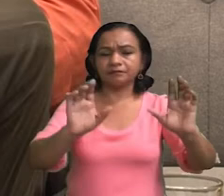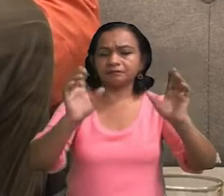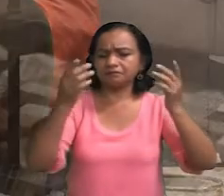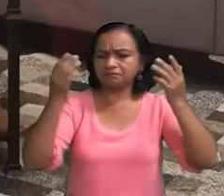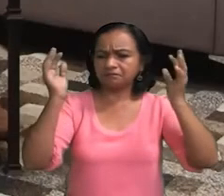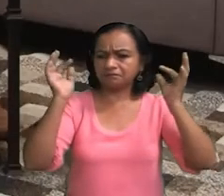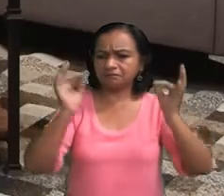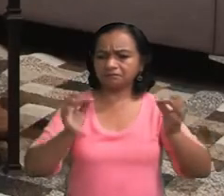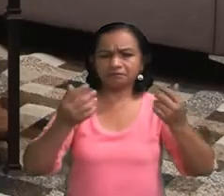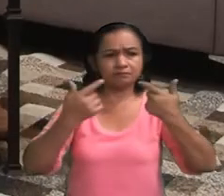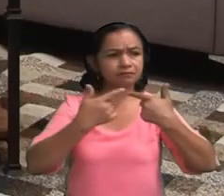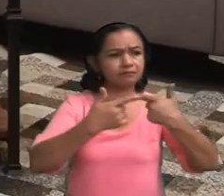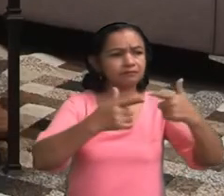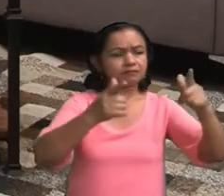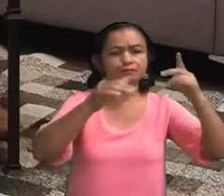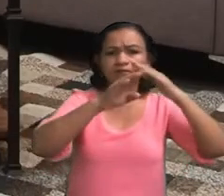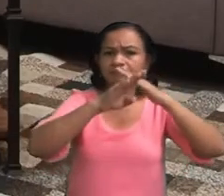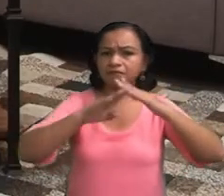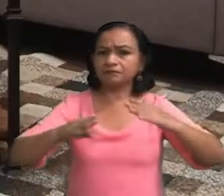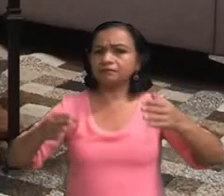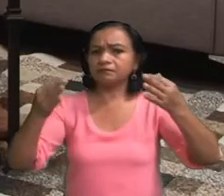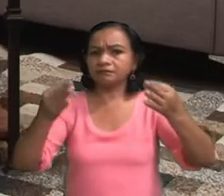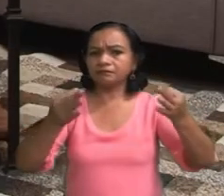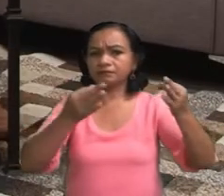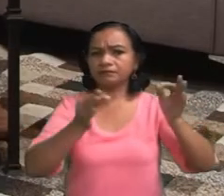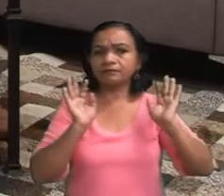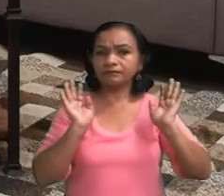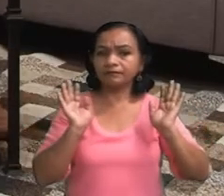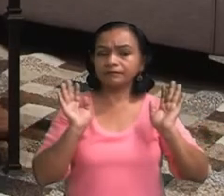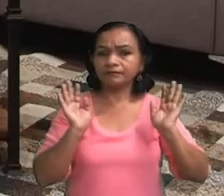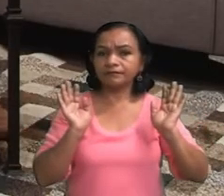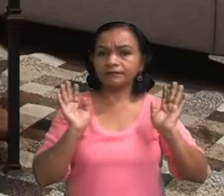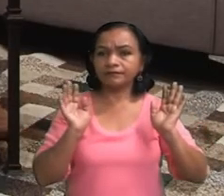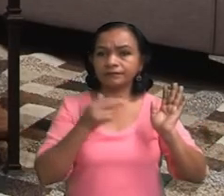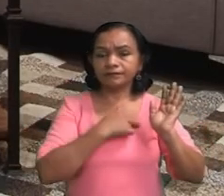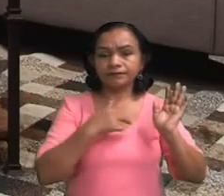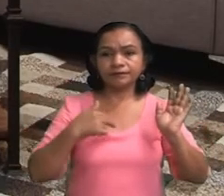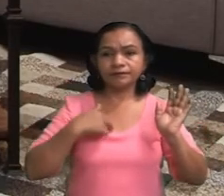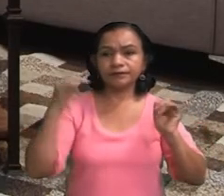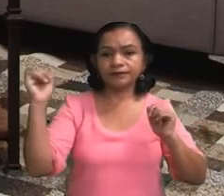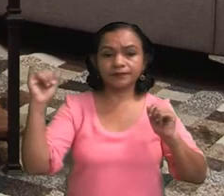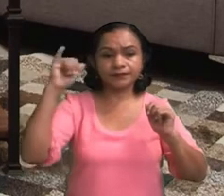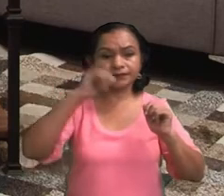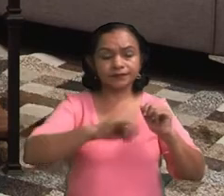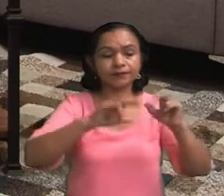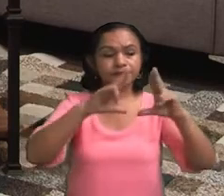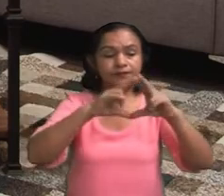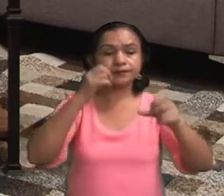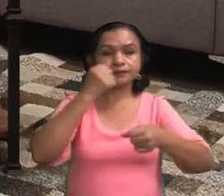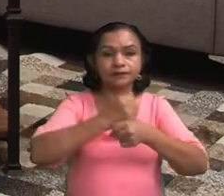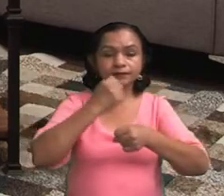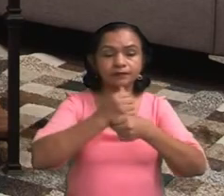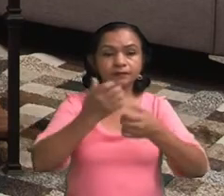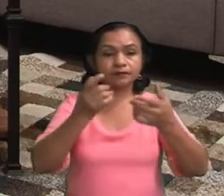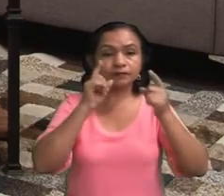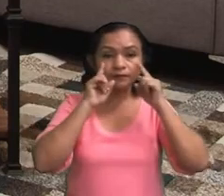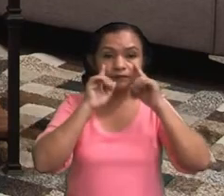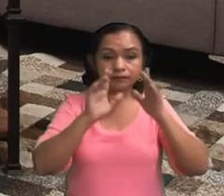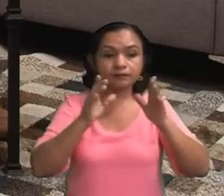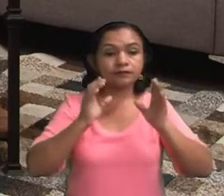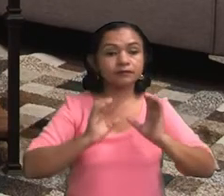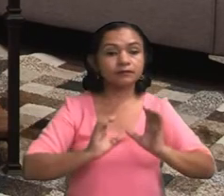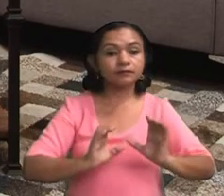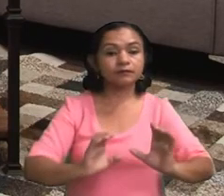seguridad, toda la tranquilidad, porque lógicamente el que viene a trabajar pues también quiere seguridad cuando sale